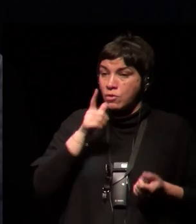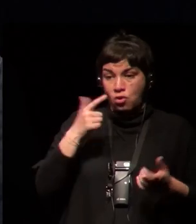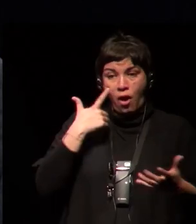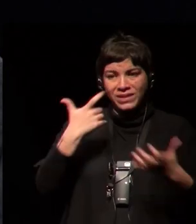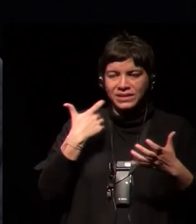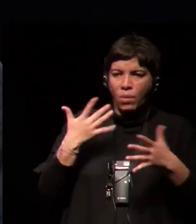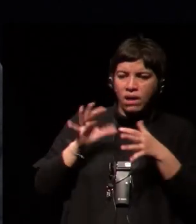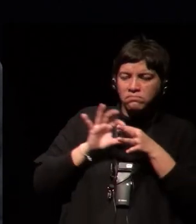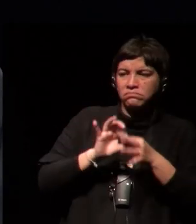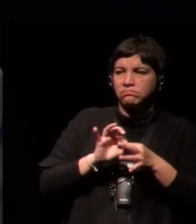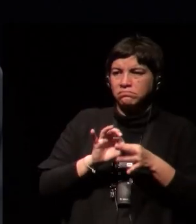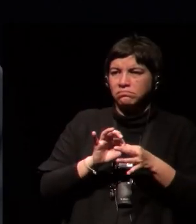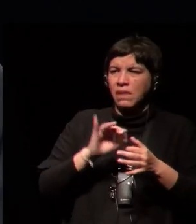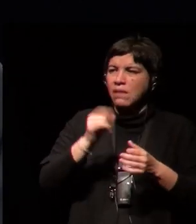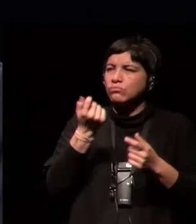elementos dramatúrgicos